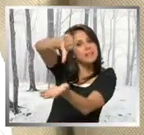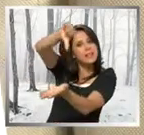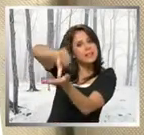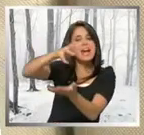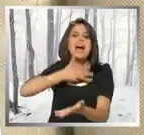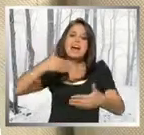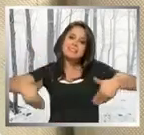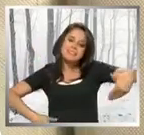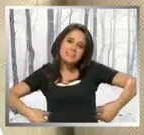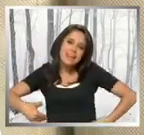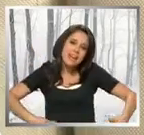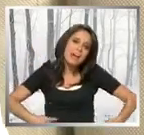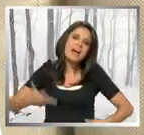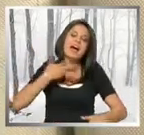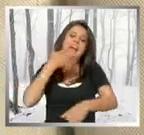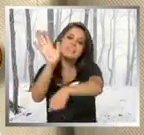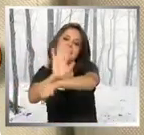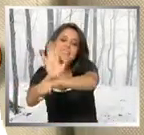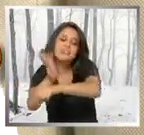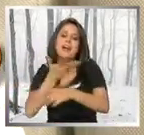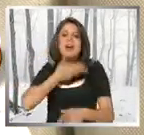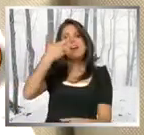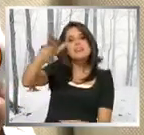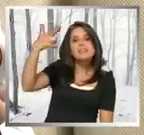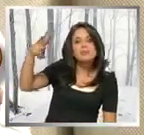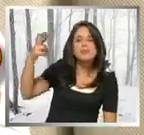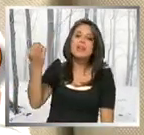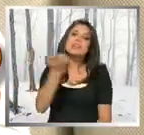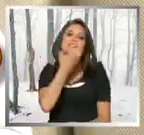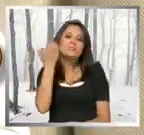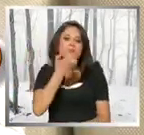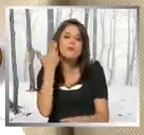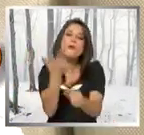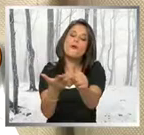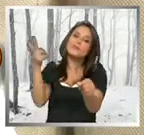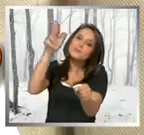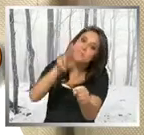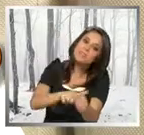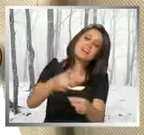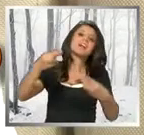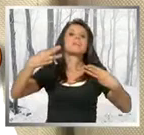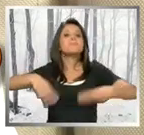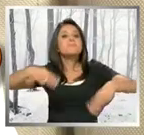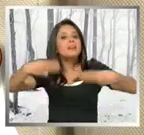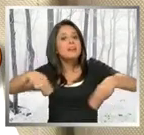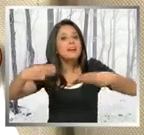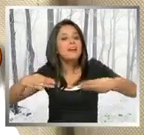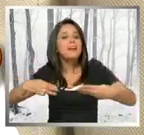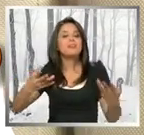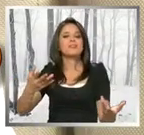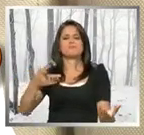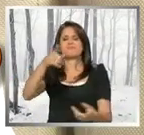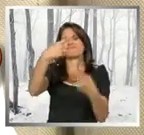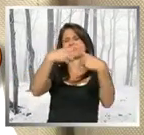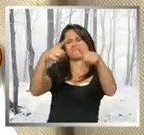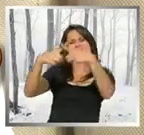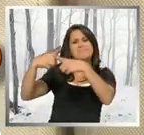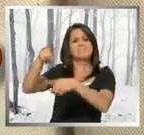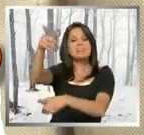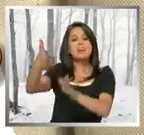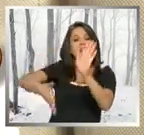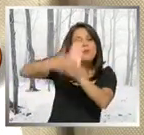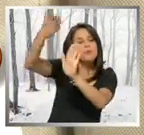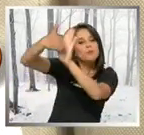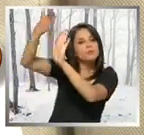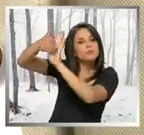teatros, tiene parques, restaurantes, escuelas, hospitales, mercados, y está construida,